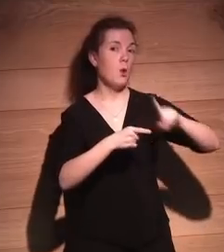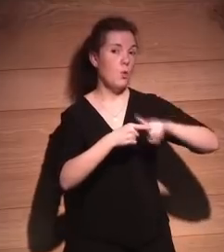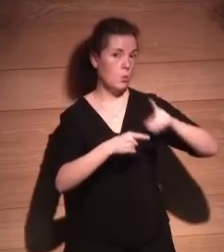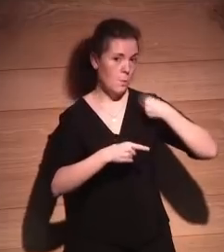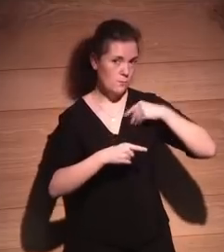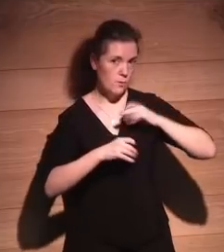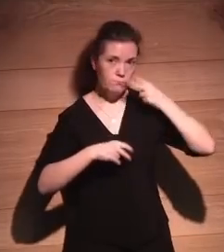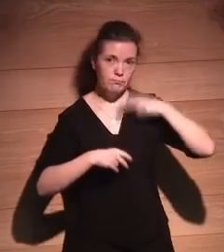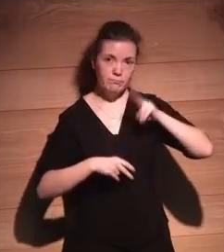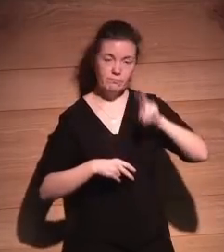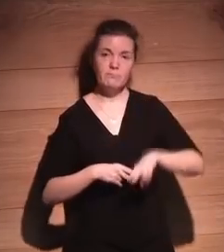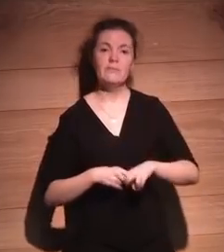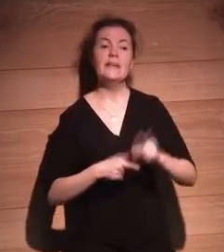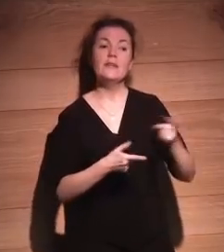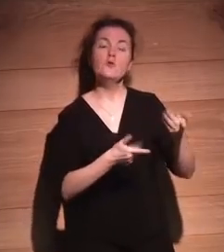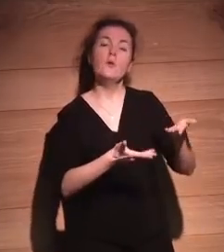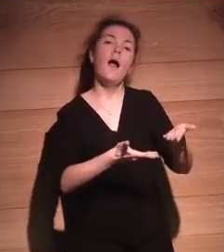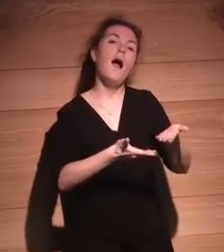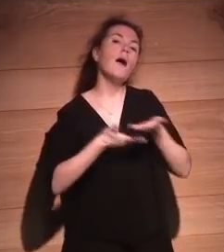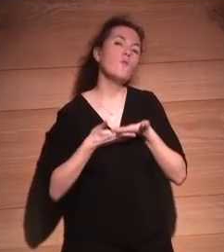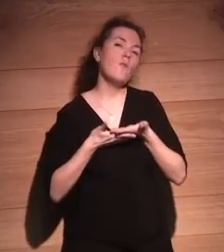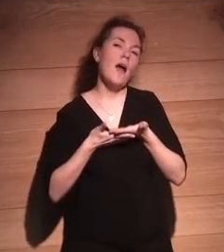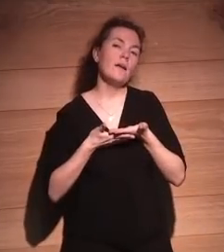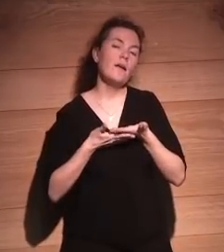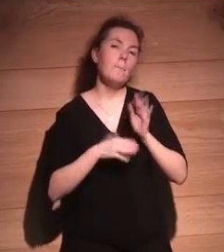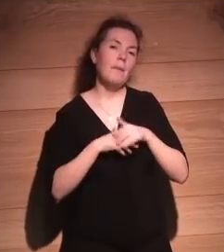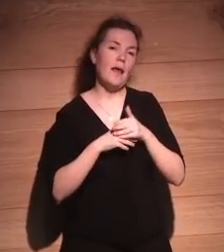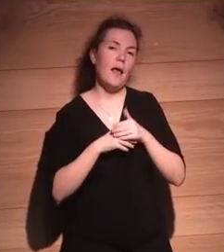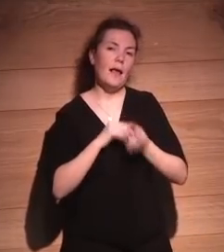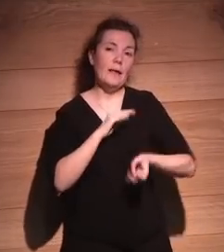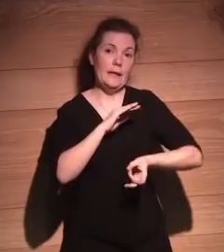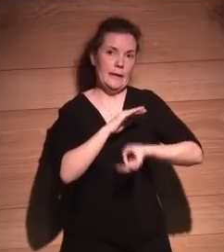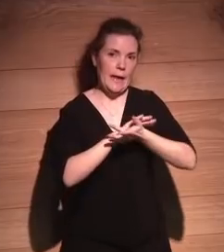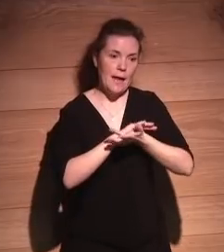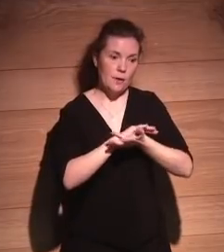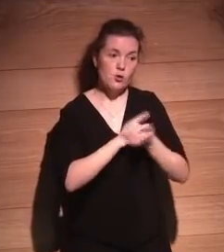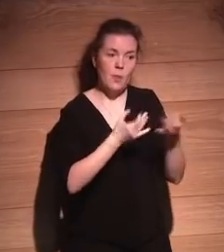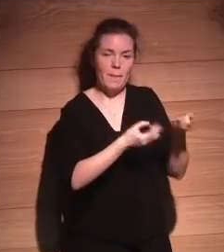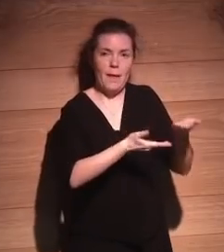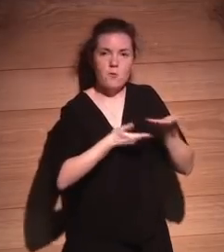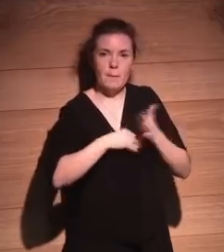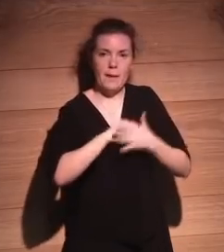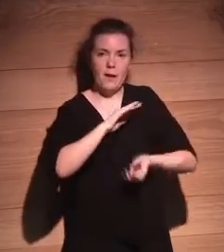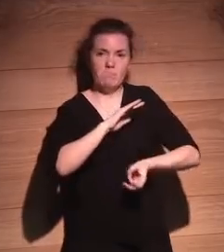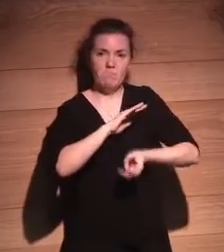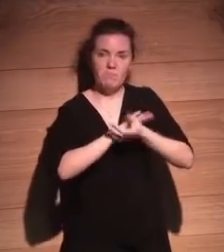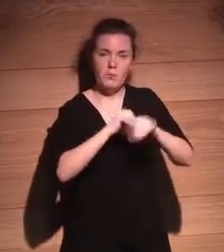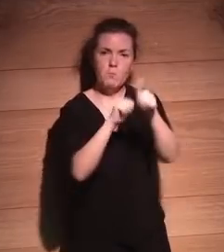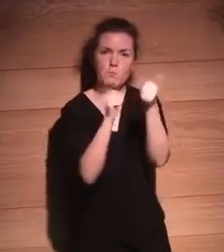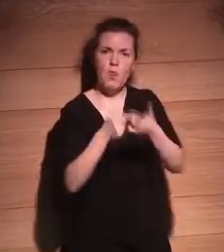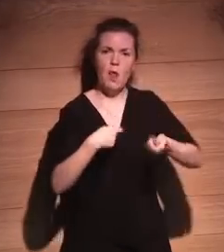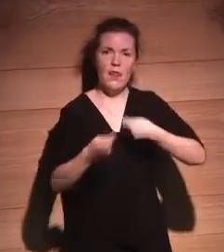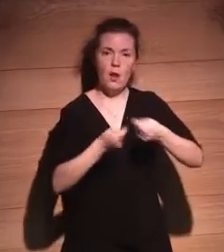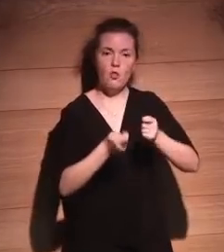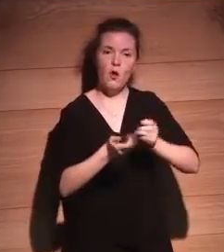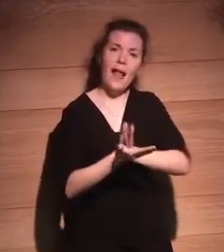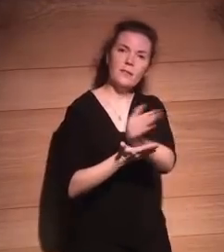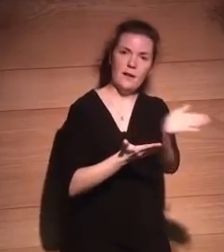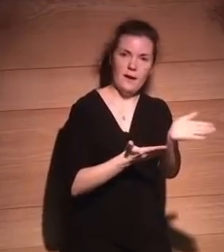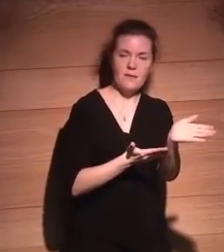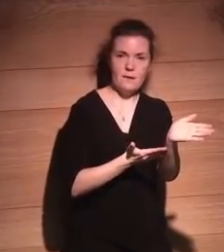sí mismo, son las que nos ayudarán a construir, o las que deberían ayudarnos a construir un modelo de negocio